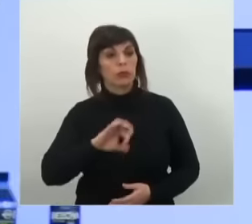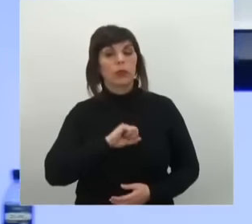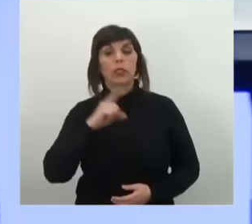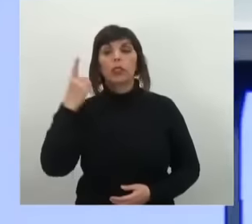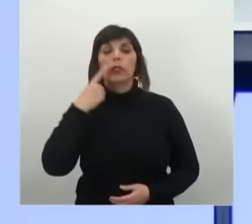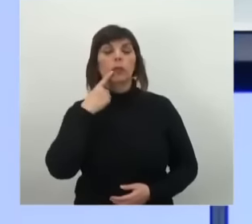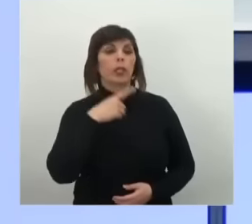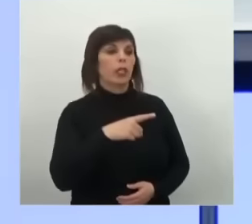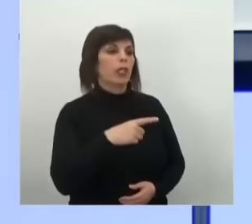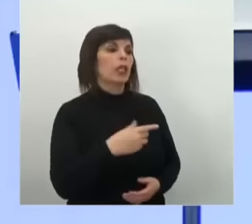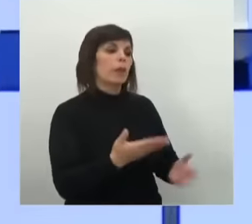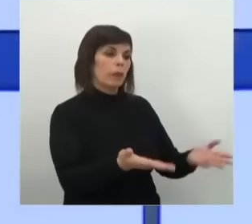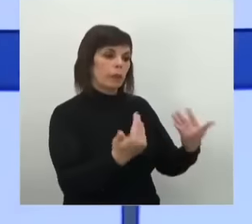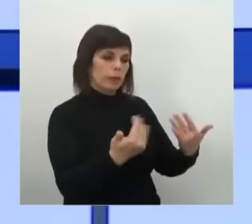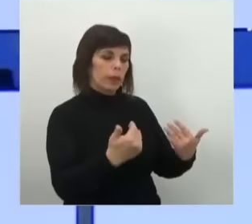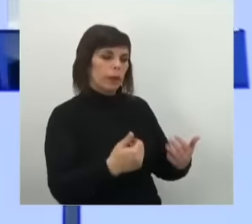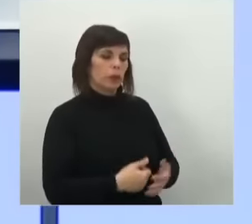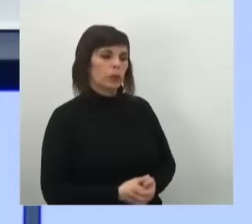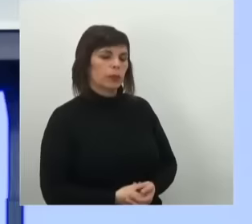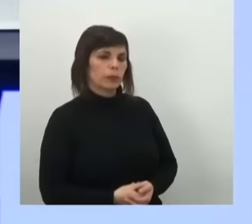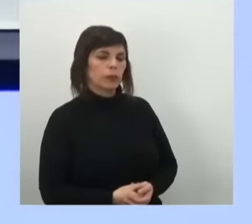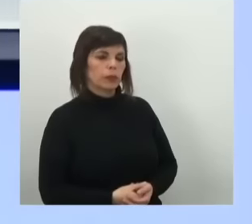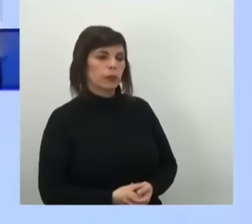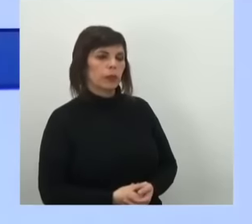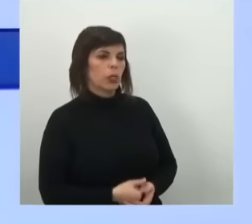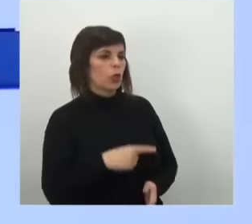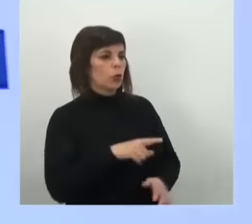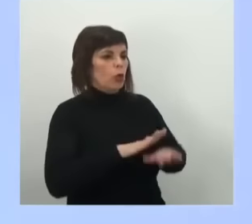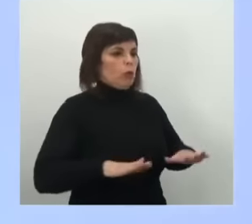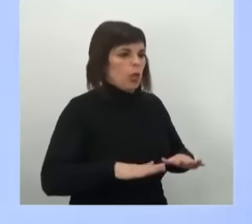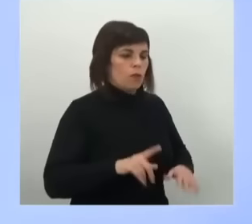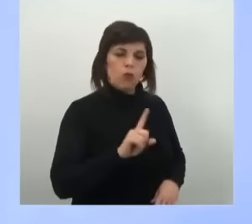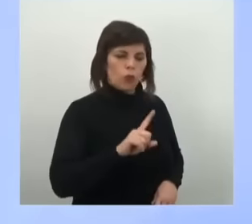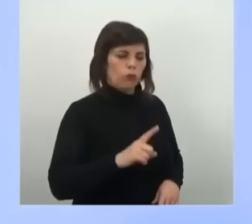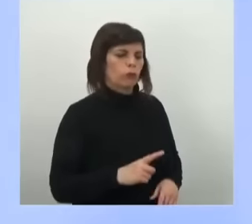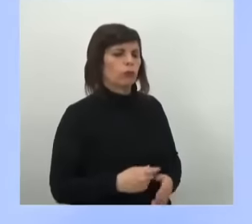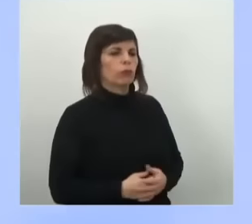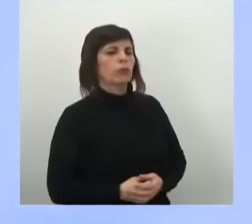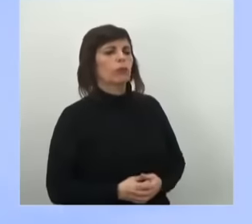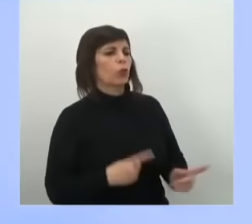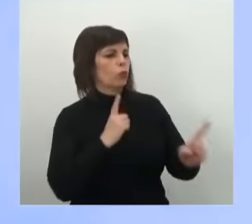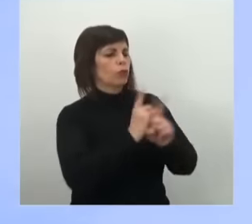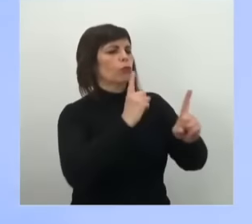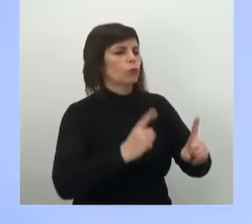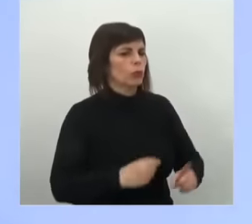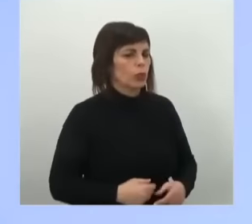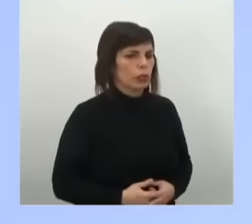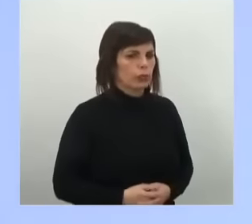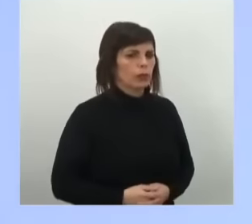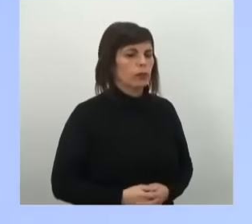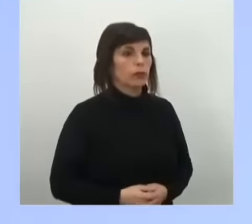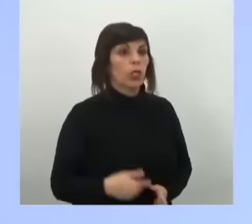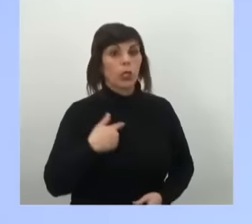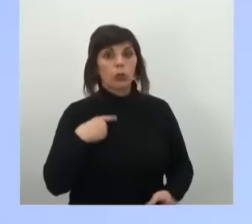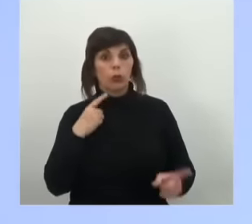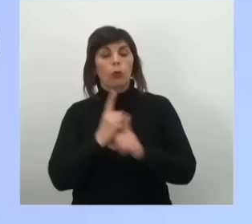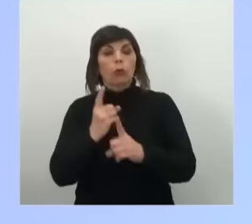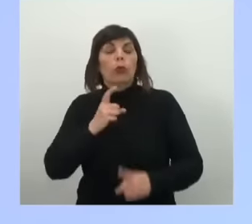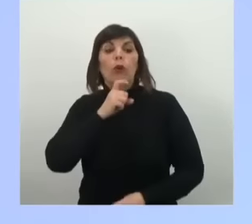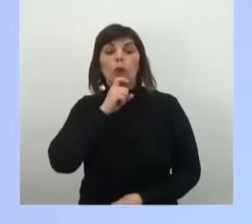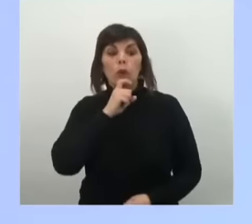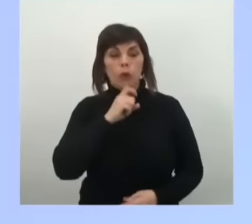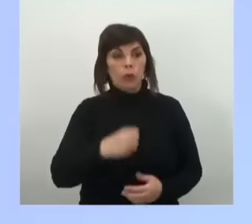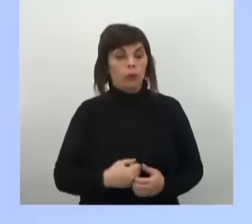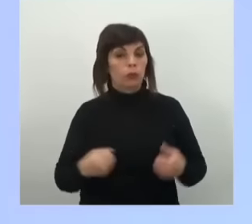habla me dice enfrenta tu miedo enfréntalo y cómo lo tenía que enfrentar era